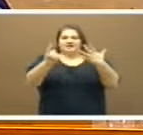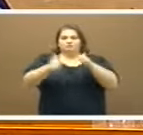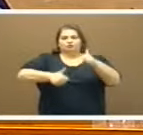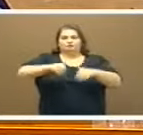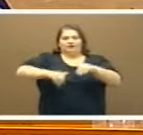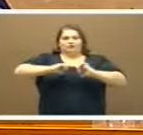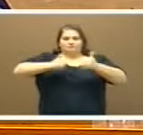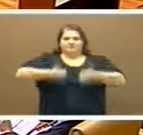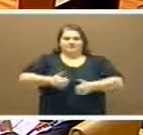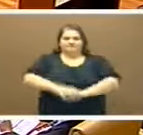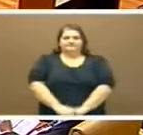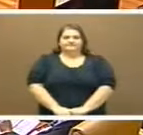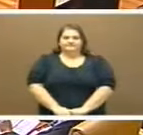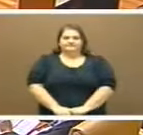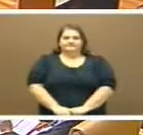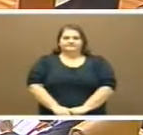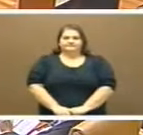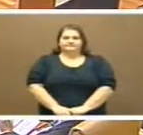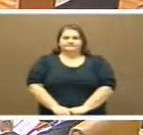votación.